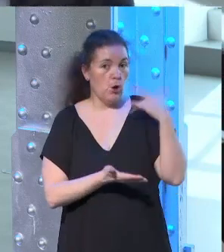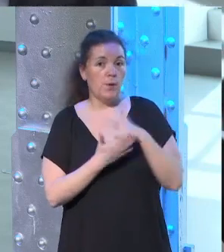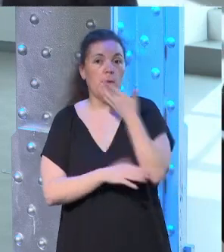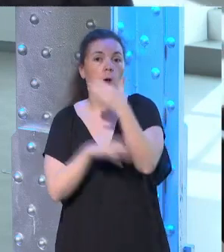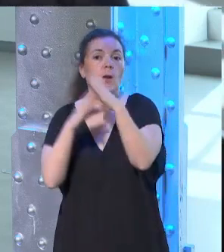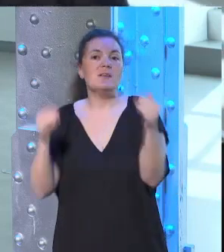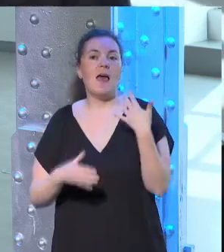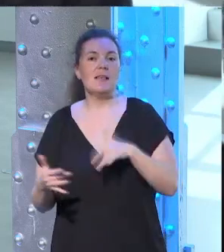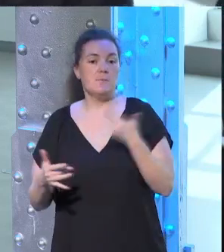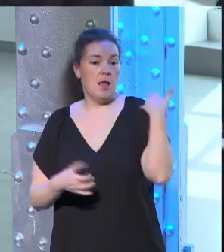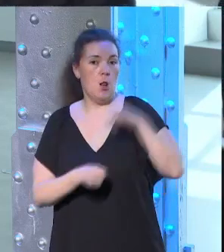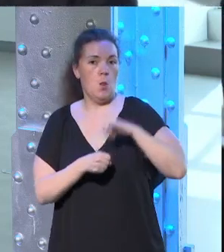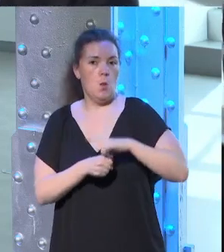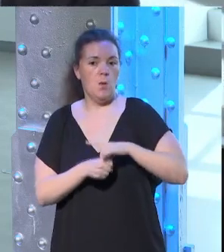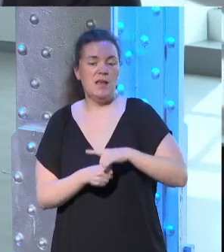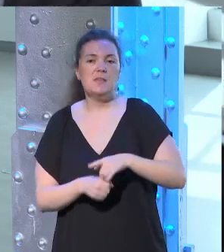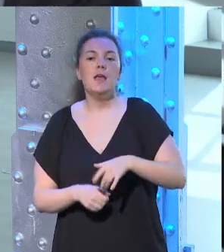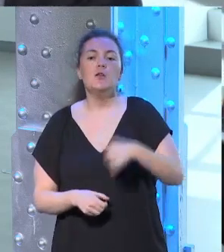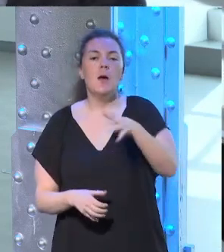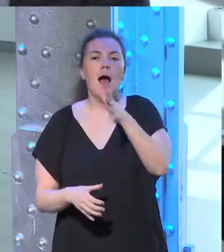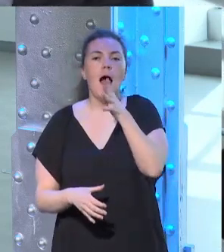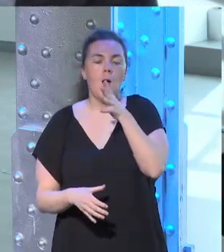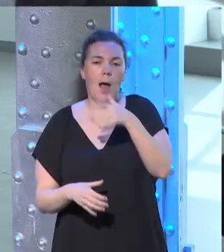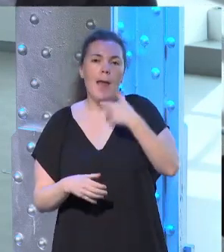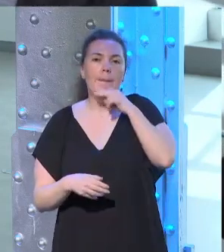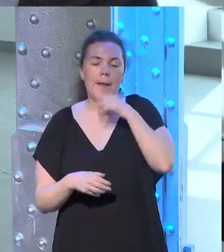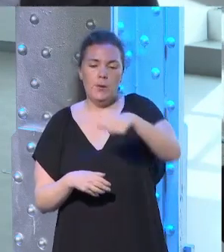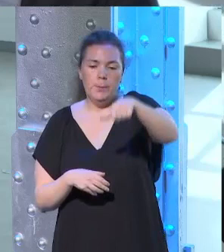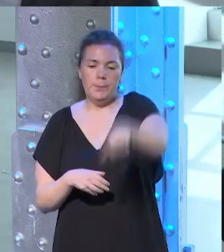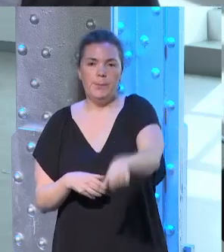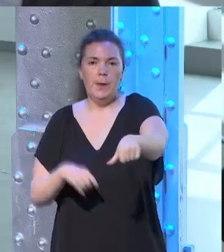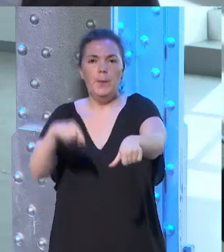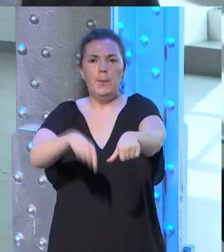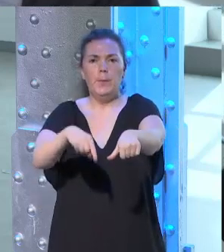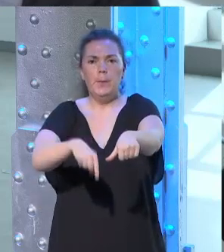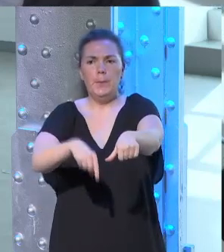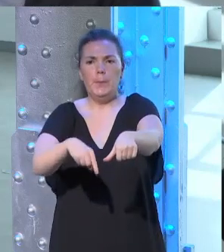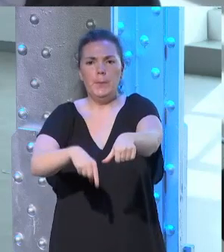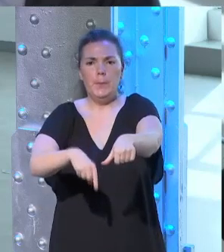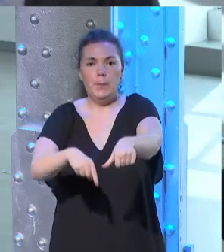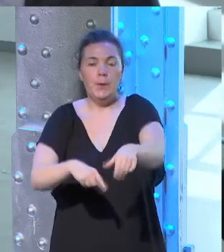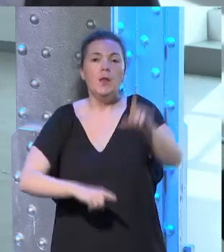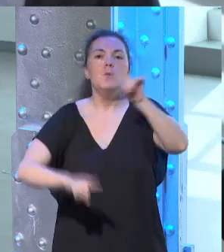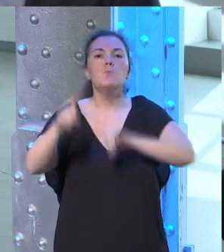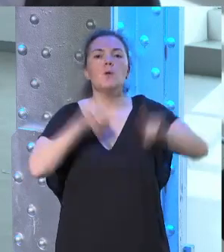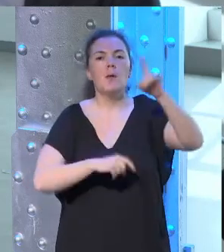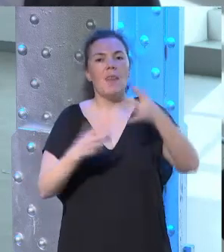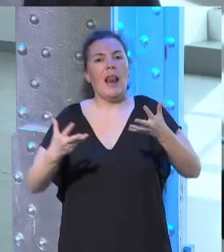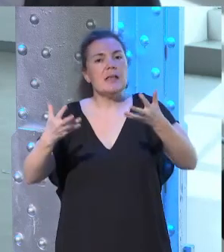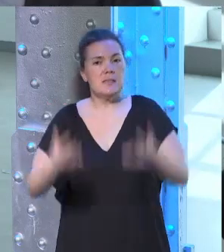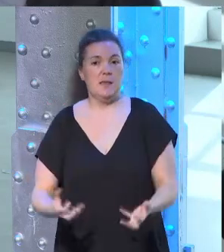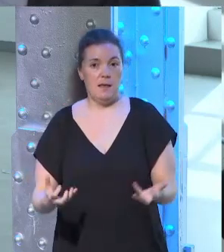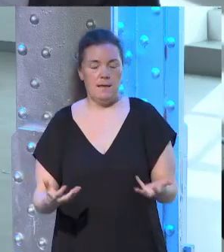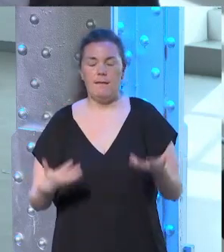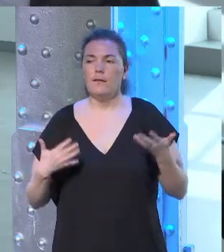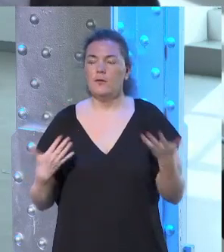de Sevilla, el lunes, no podía yo parar el agua que salía allí. Y estamos con todo el problema de la sequía y los pantanos vacíos.